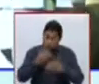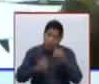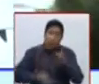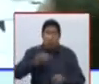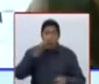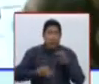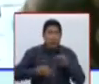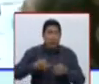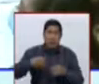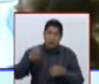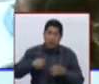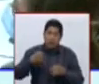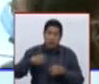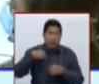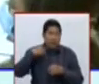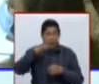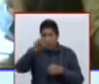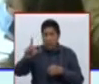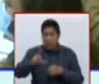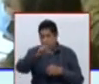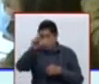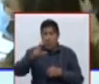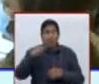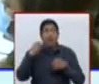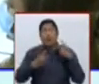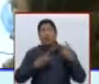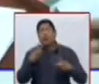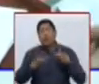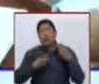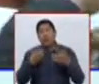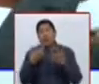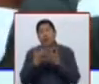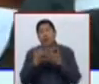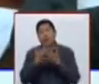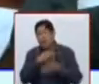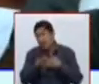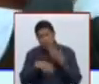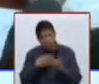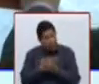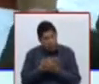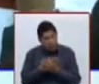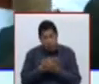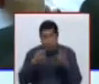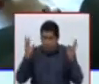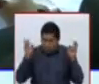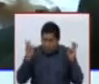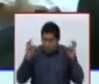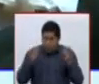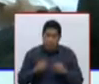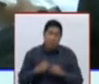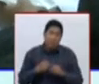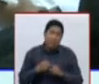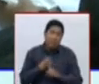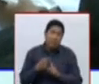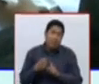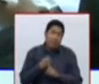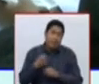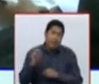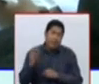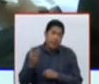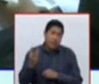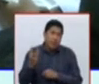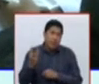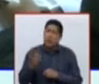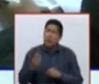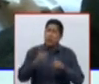cumple lo dictaminado el día lunes, es decir, la visita a las cárceles de todos los implicados en el caso denominado Golpe 2000. A ver,